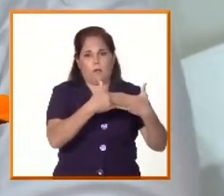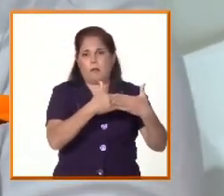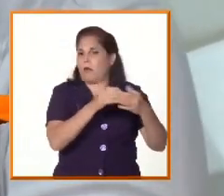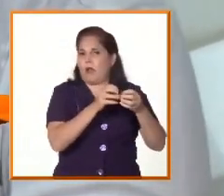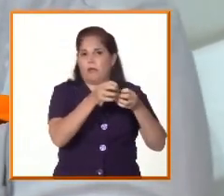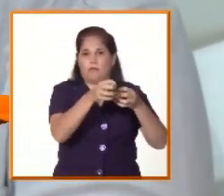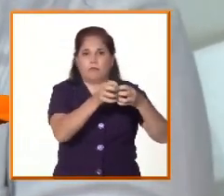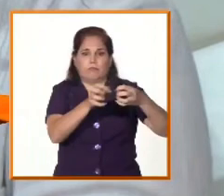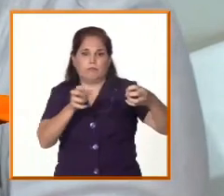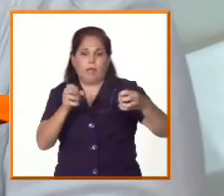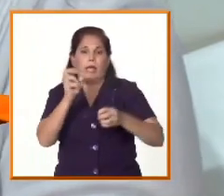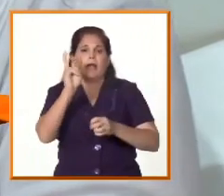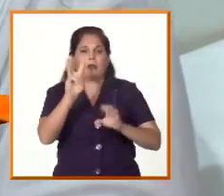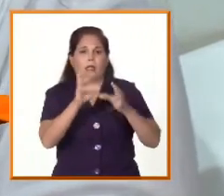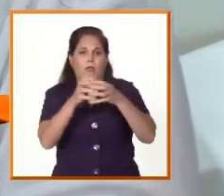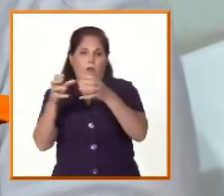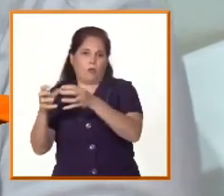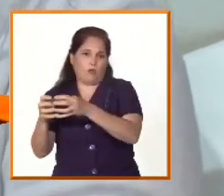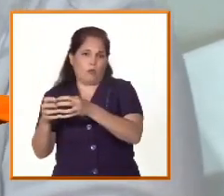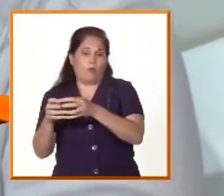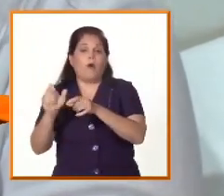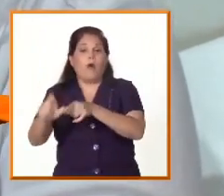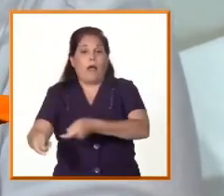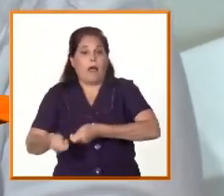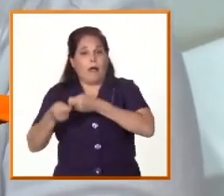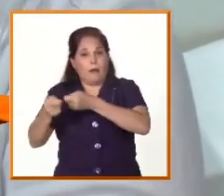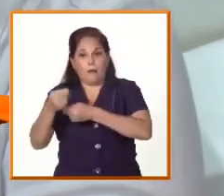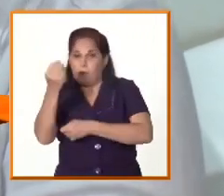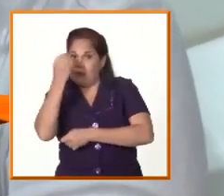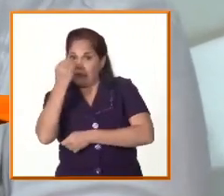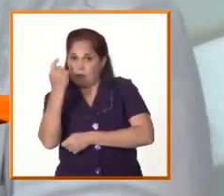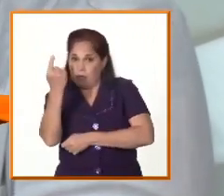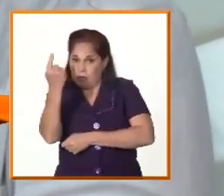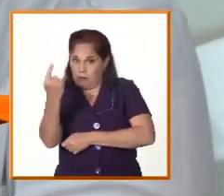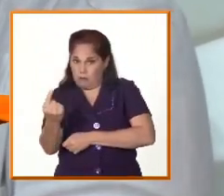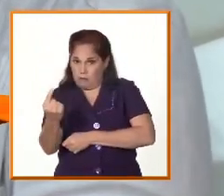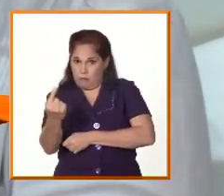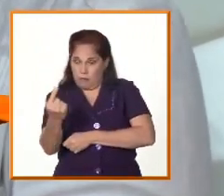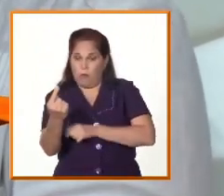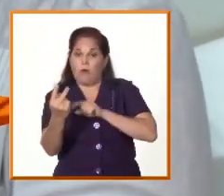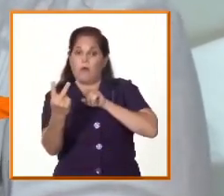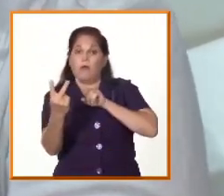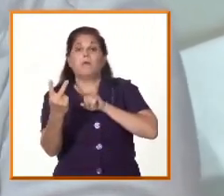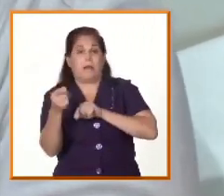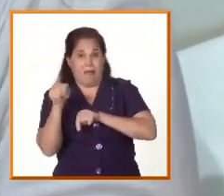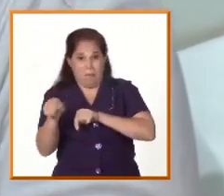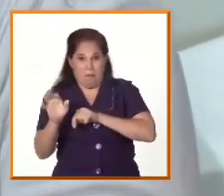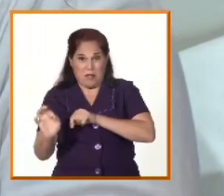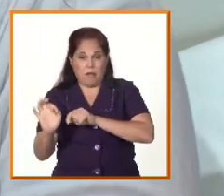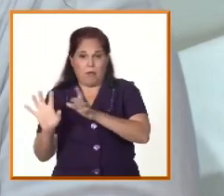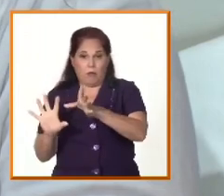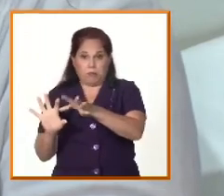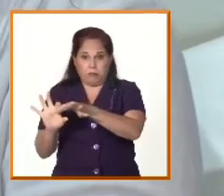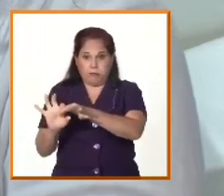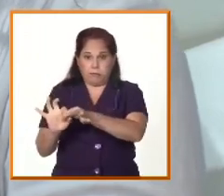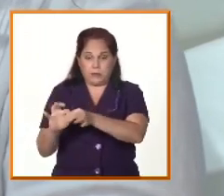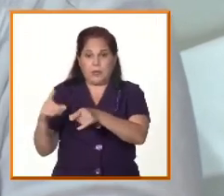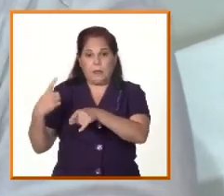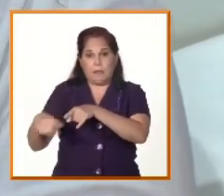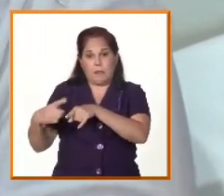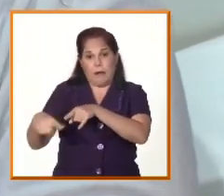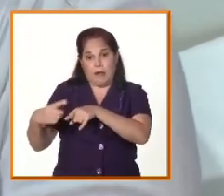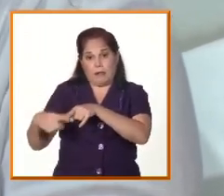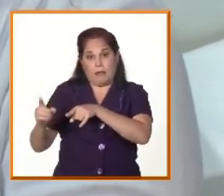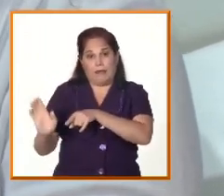un grupo que atiende la actividad alimentaria que es el grupo que se dedica a todas las a los que la Fuente materia prima fundamental